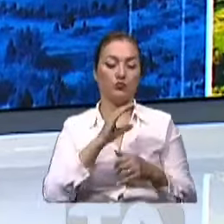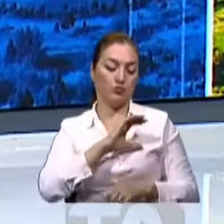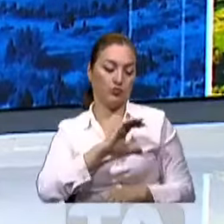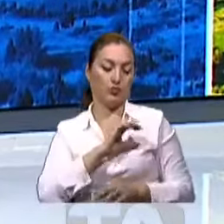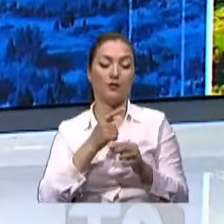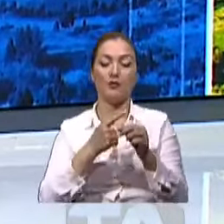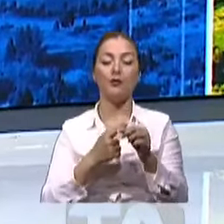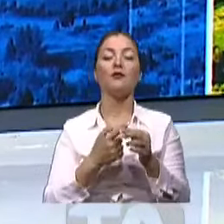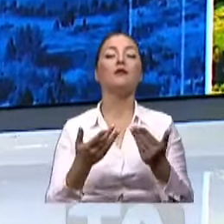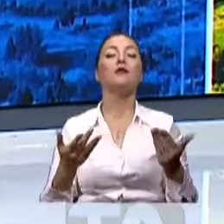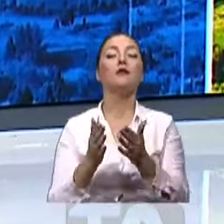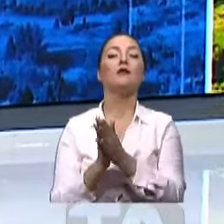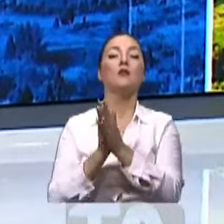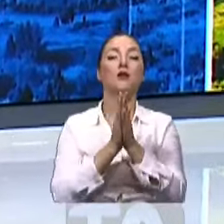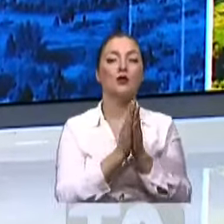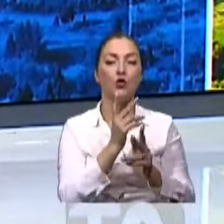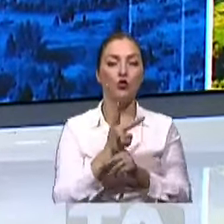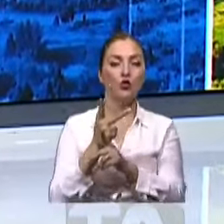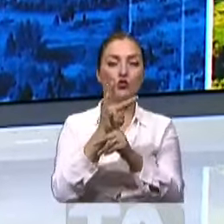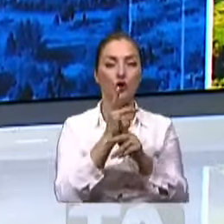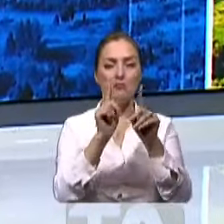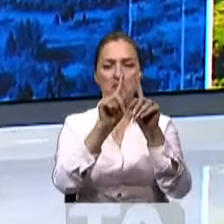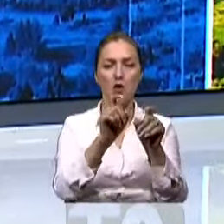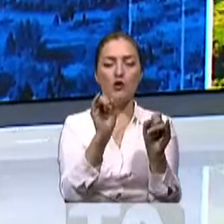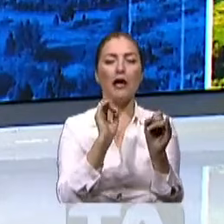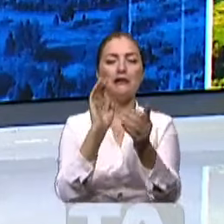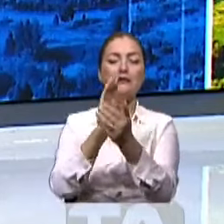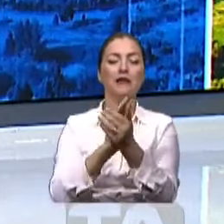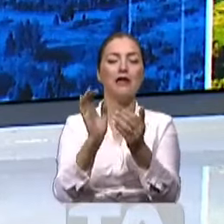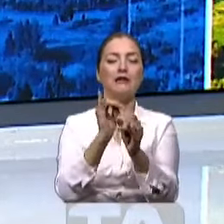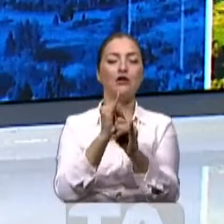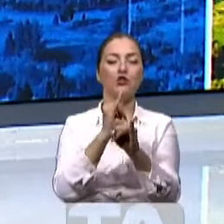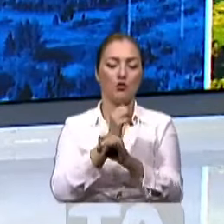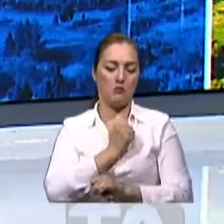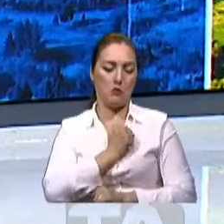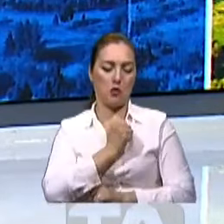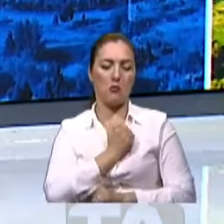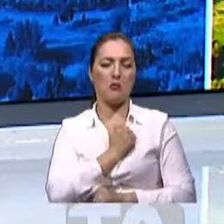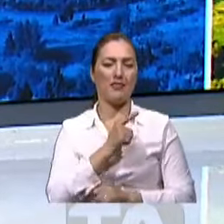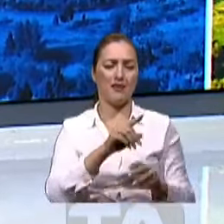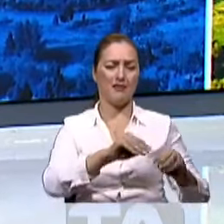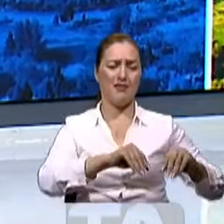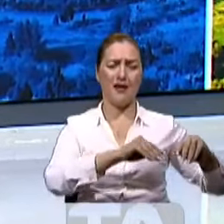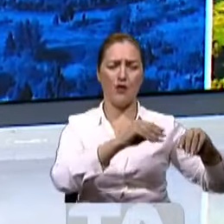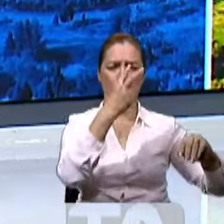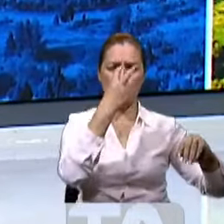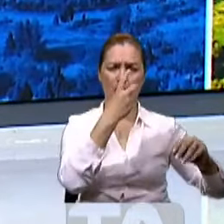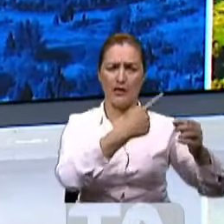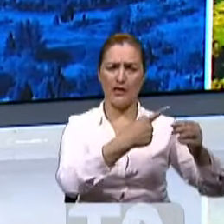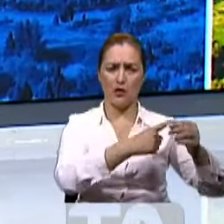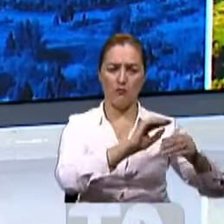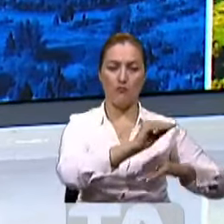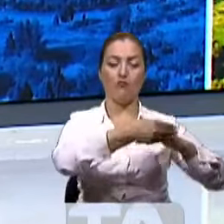municipio de Quito analiza el pedido del Consejo Consultivo del Instituto de Patrimonio de anexar predios del Hotel Quito al